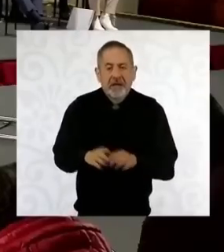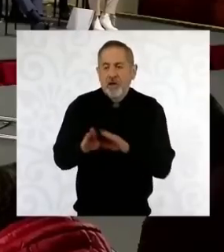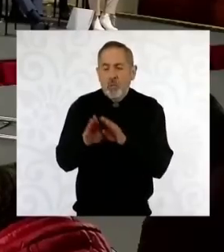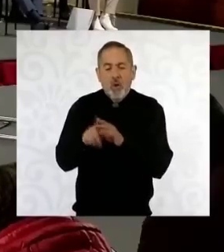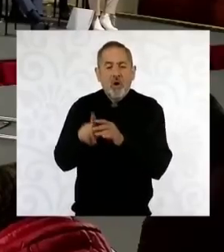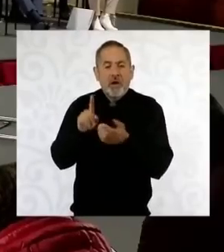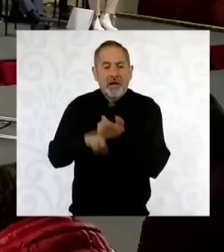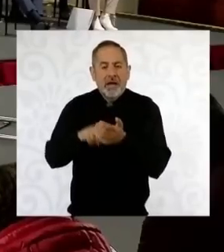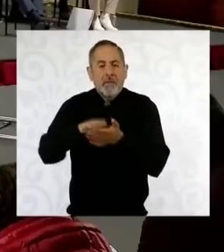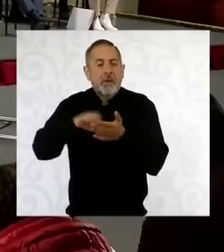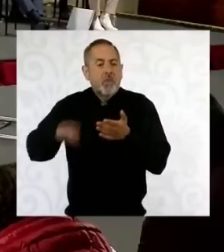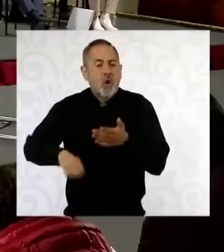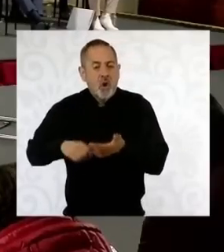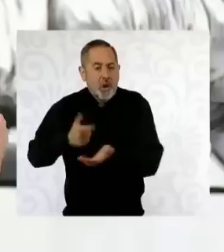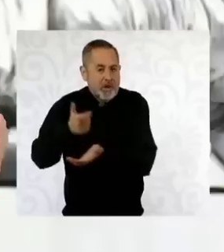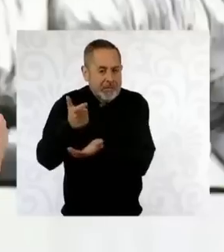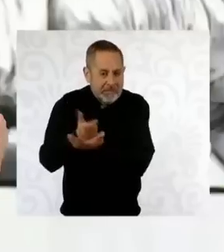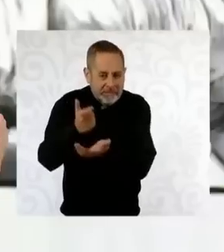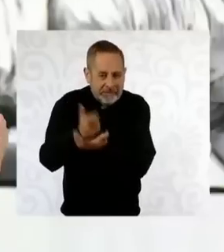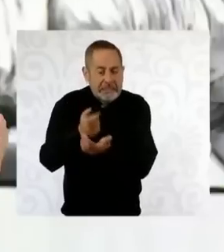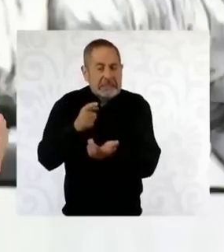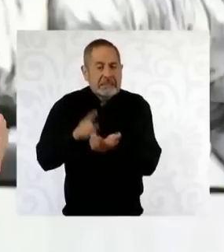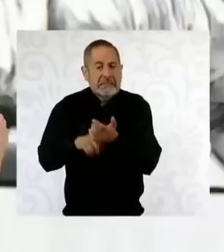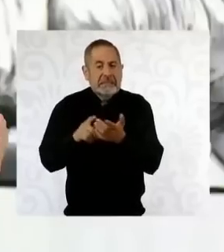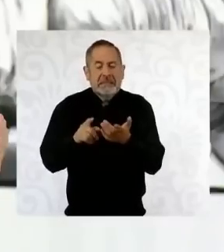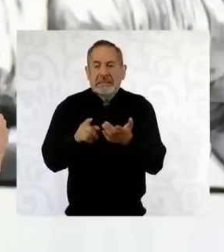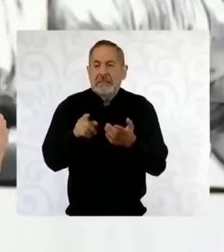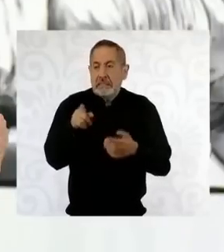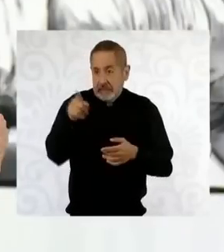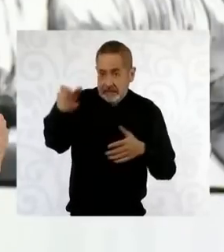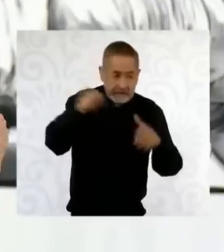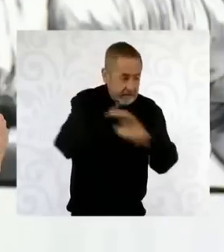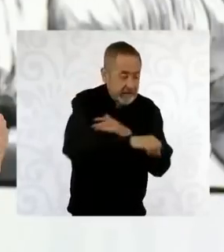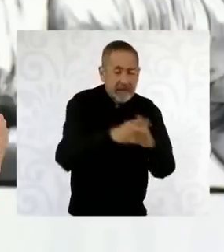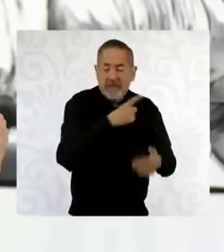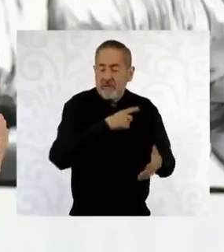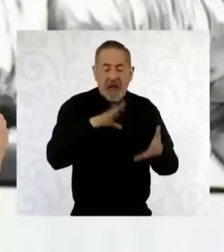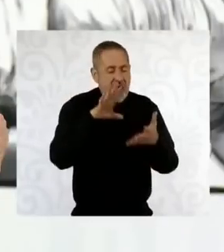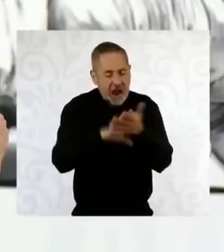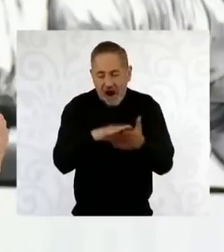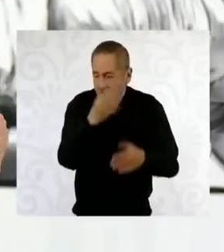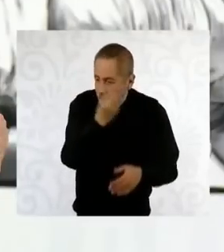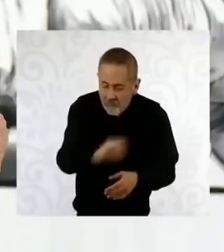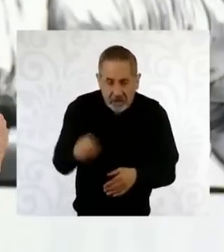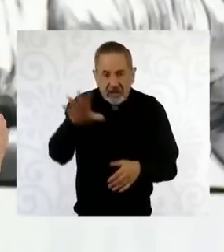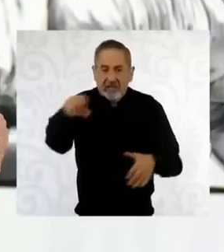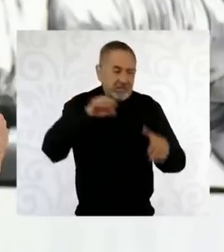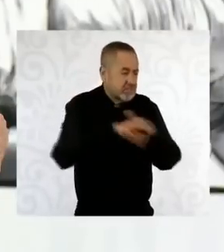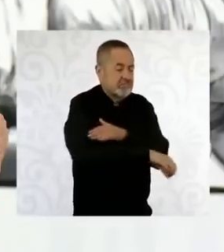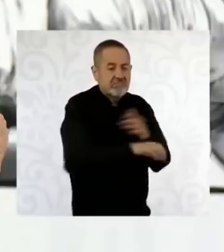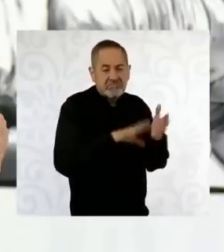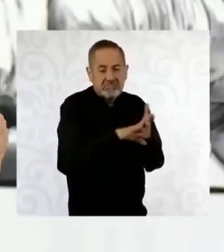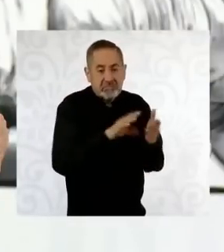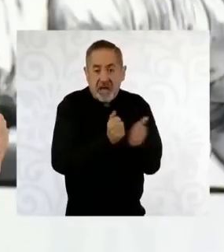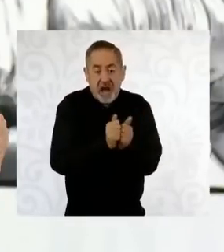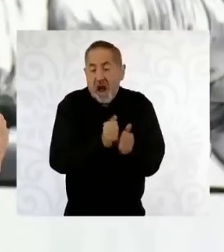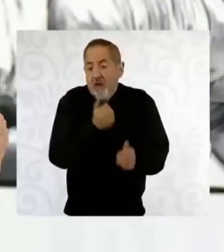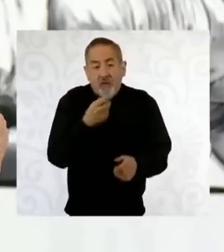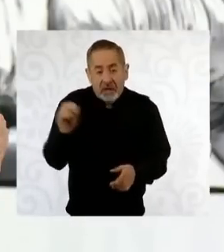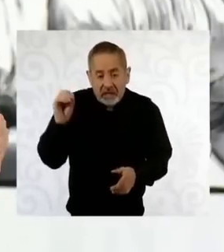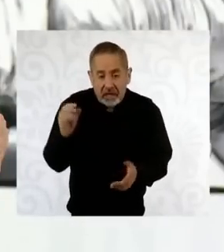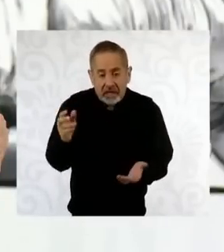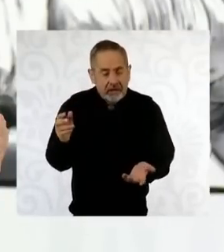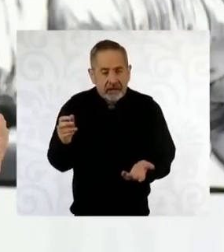extorsionando, no puede llevar su proceso en libertad, la tiene que llevar detenido. Ese